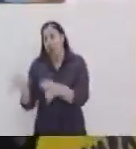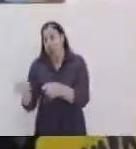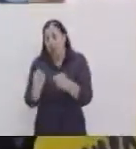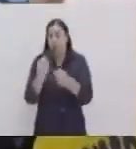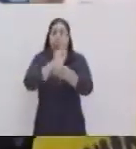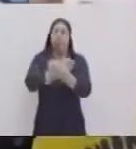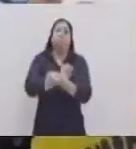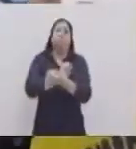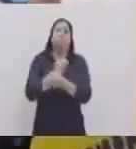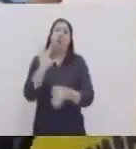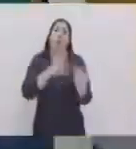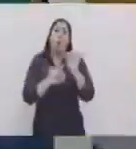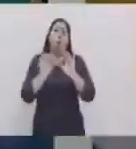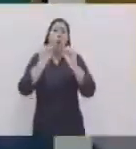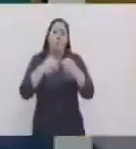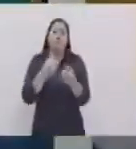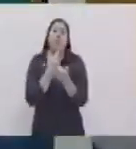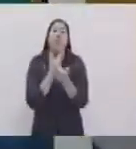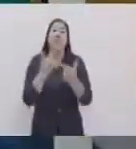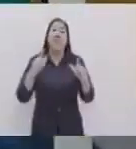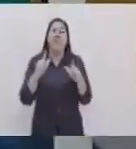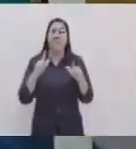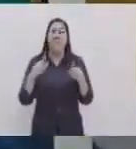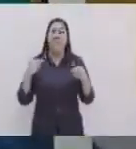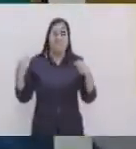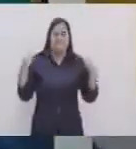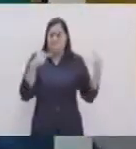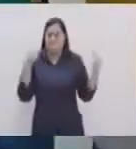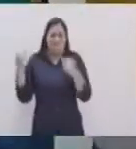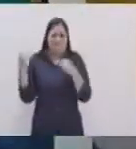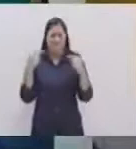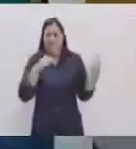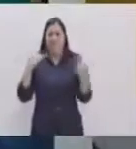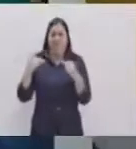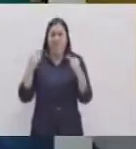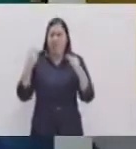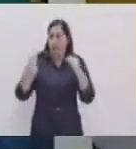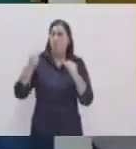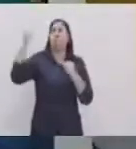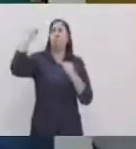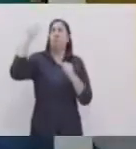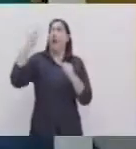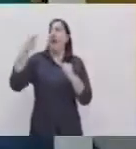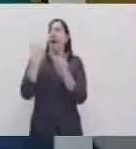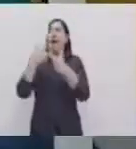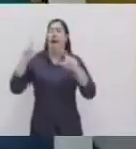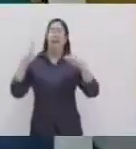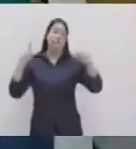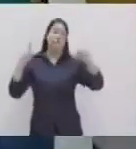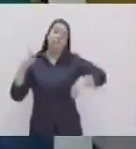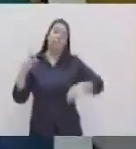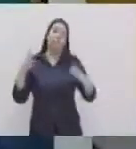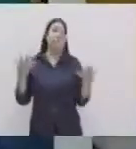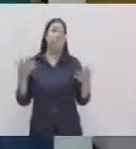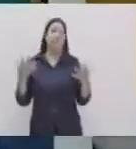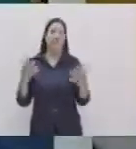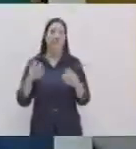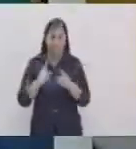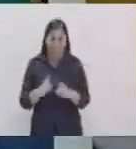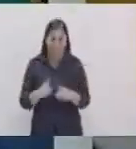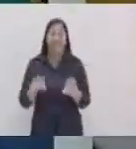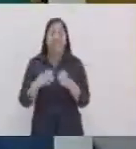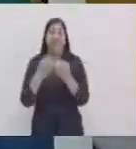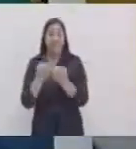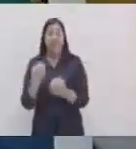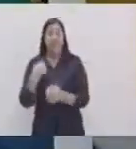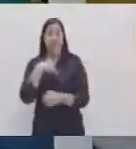podían salvar su vida si el público lo solicitaba. Este dato sabemos que lo podemos comprobar y lo vamos a determinar y